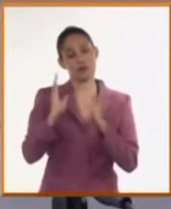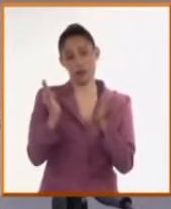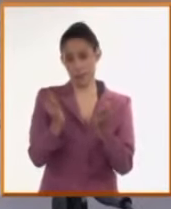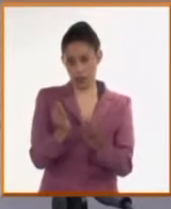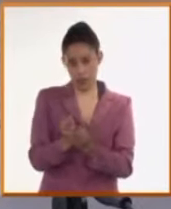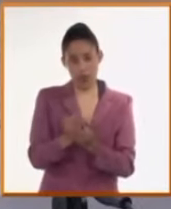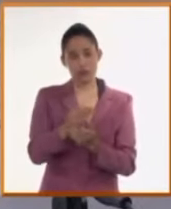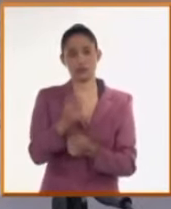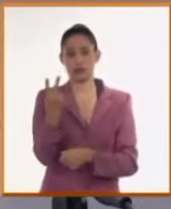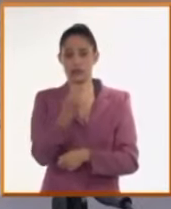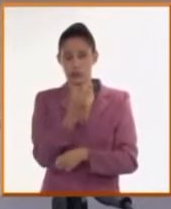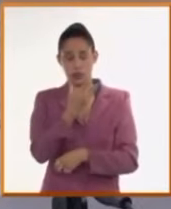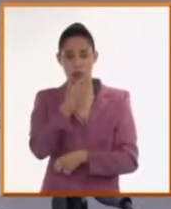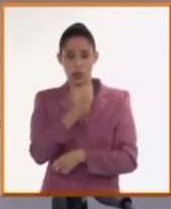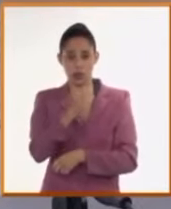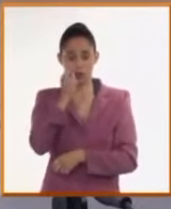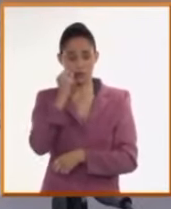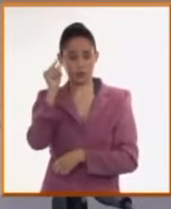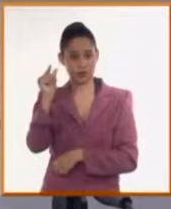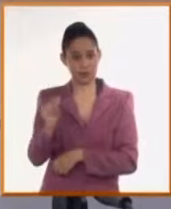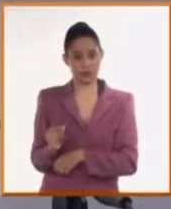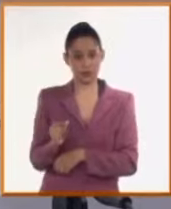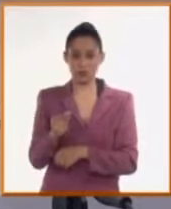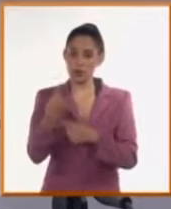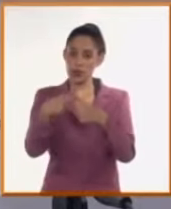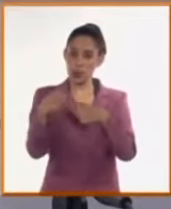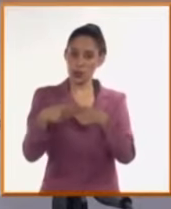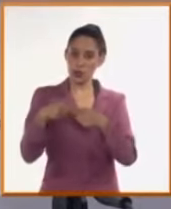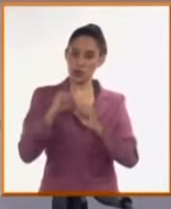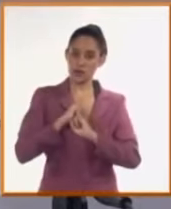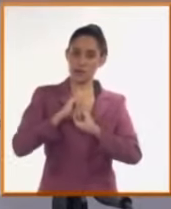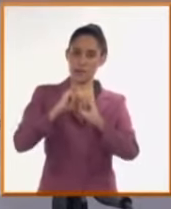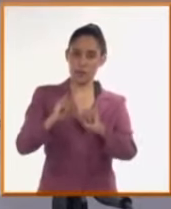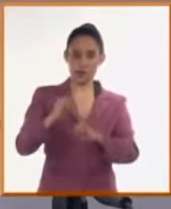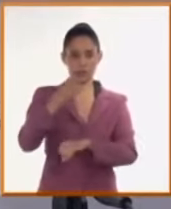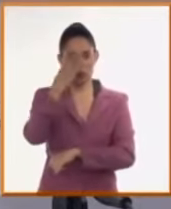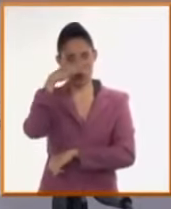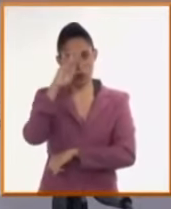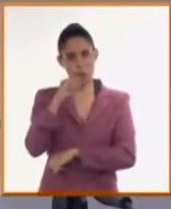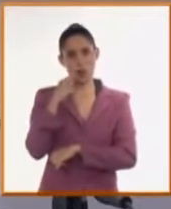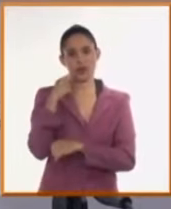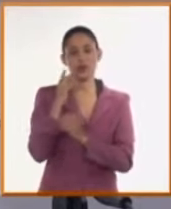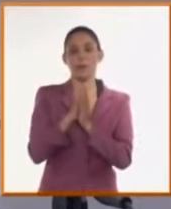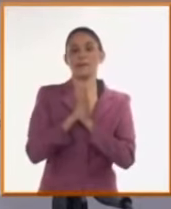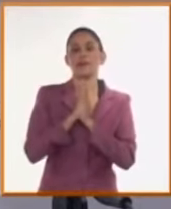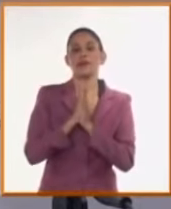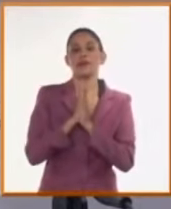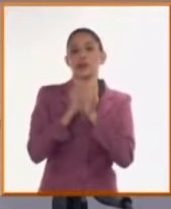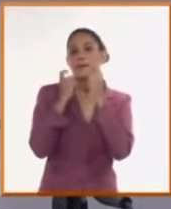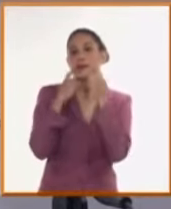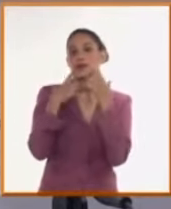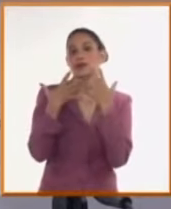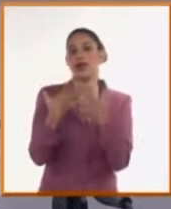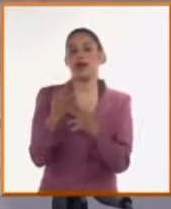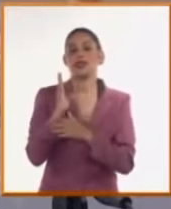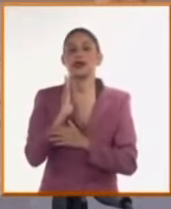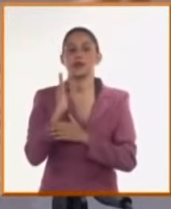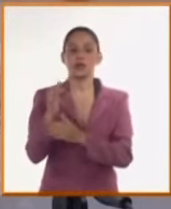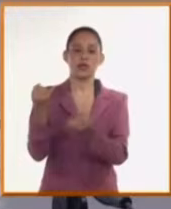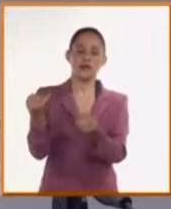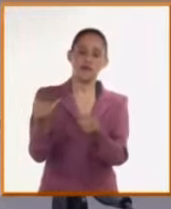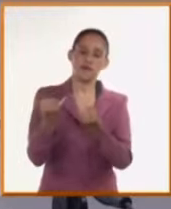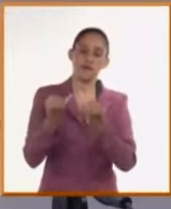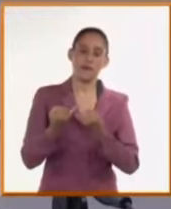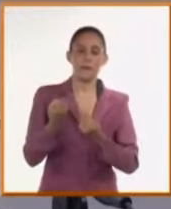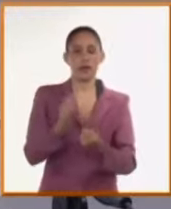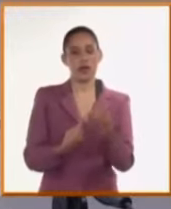acel yandi y también con todo nuestro pueblo pero pido comprensión de que alguna gestiones de